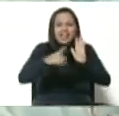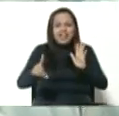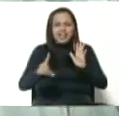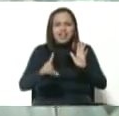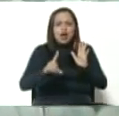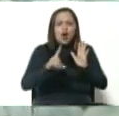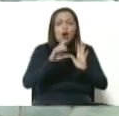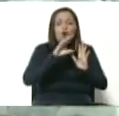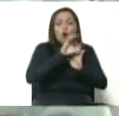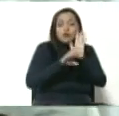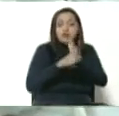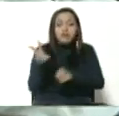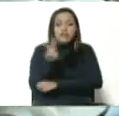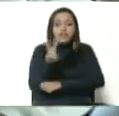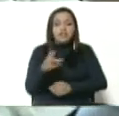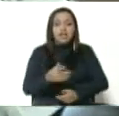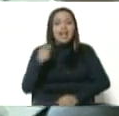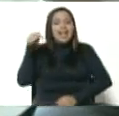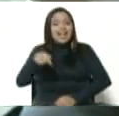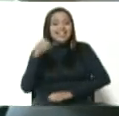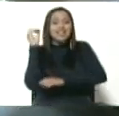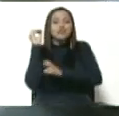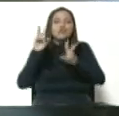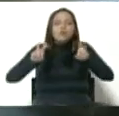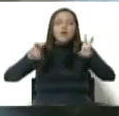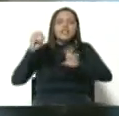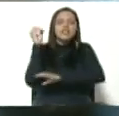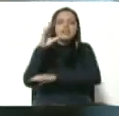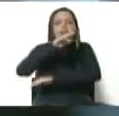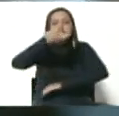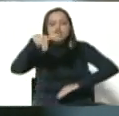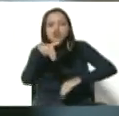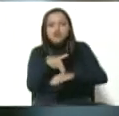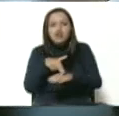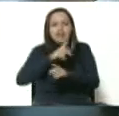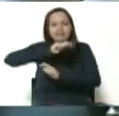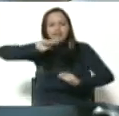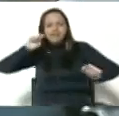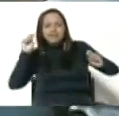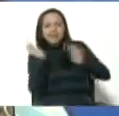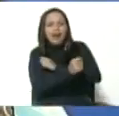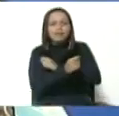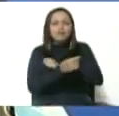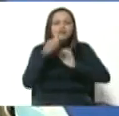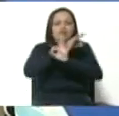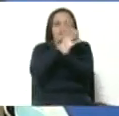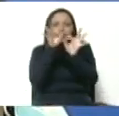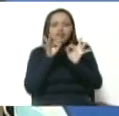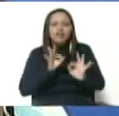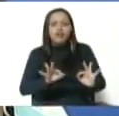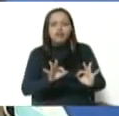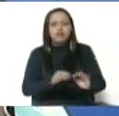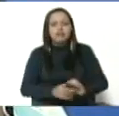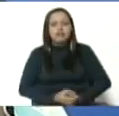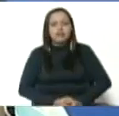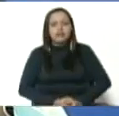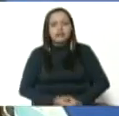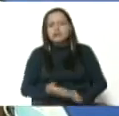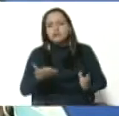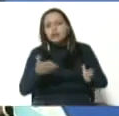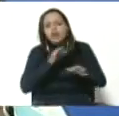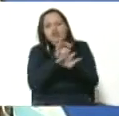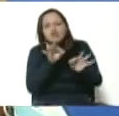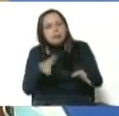esta Asamblea Nacional, esta nueva Asamblea Nacional, se convierta en el instrumento para